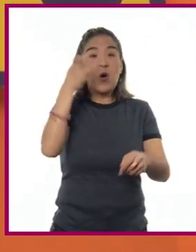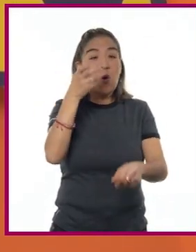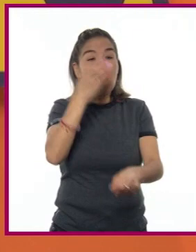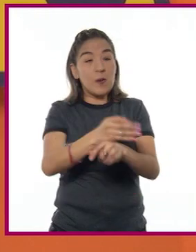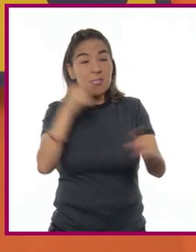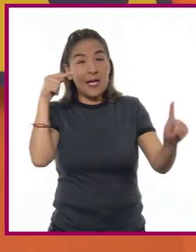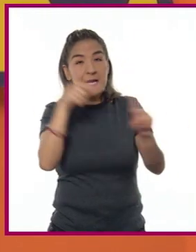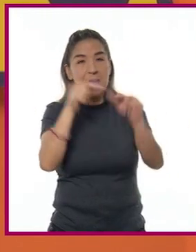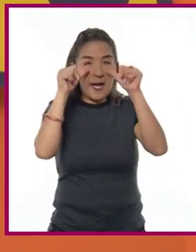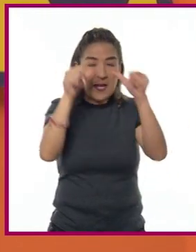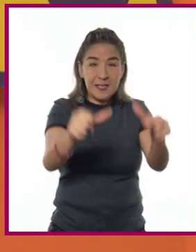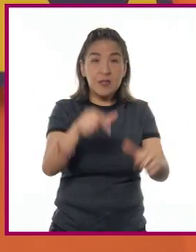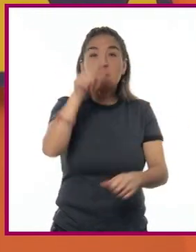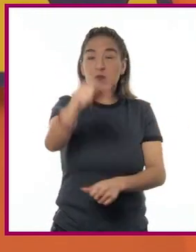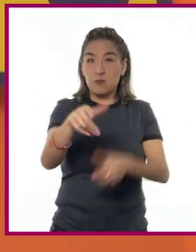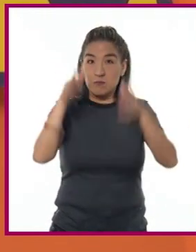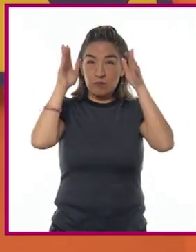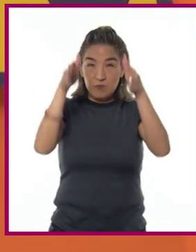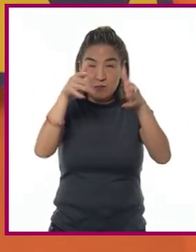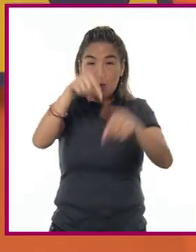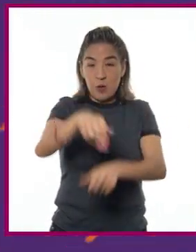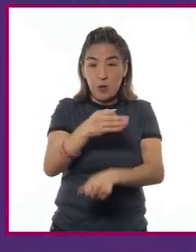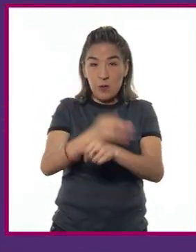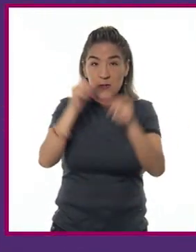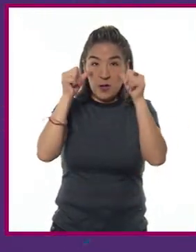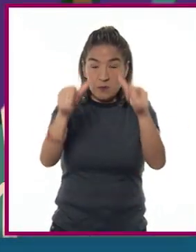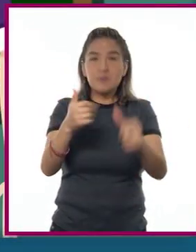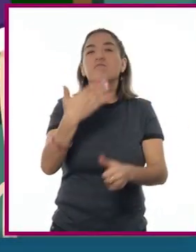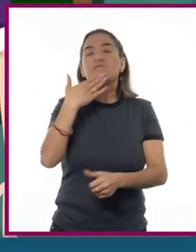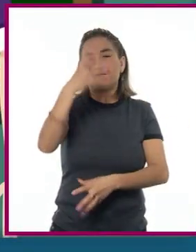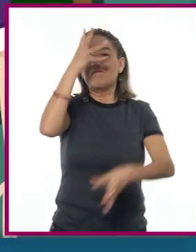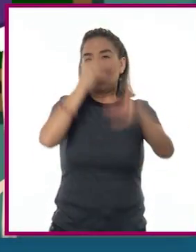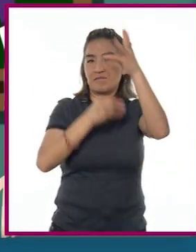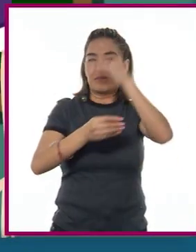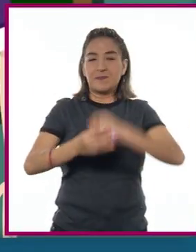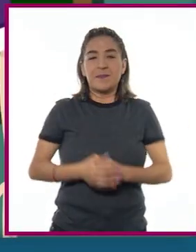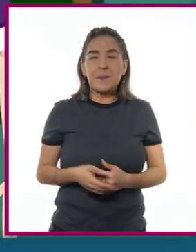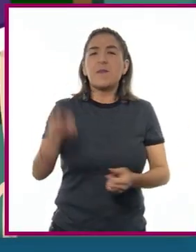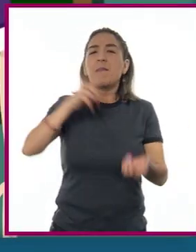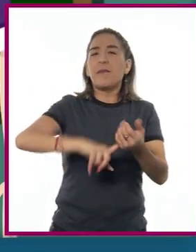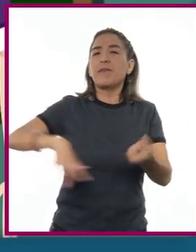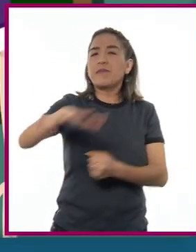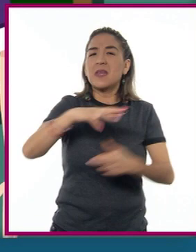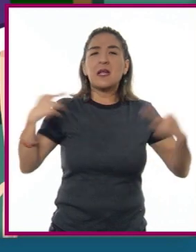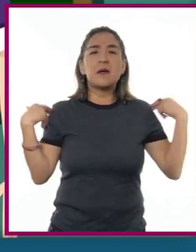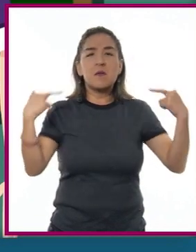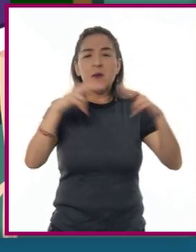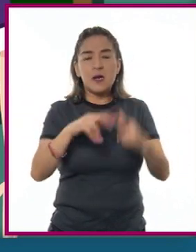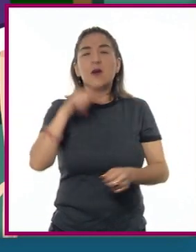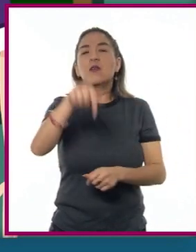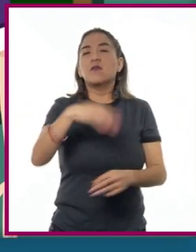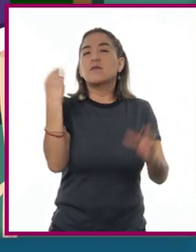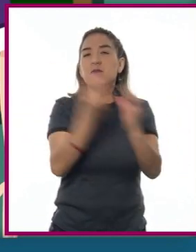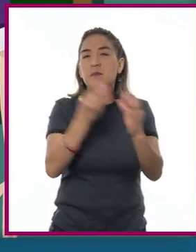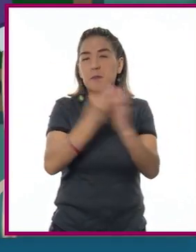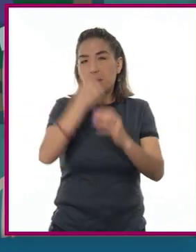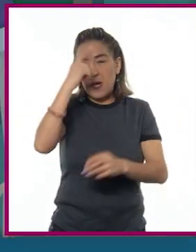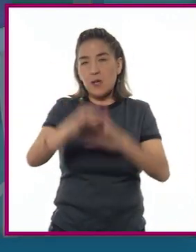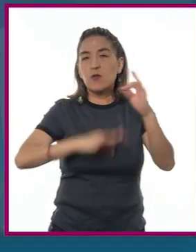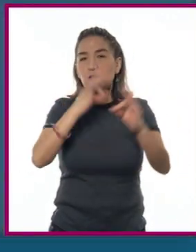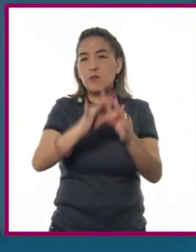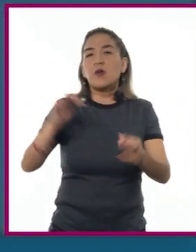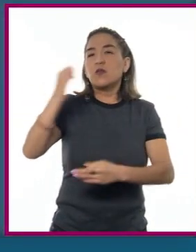sesión. Si se concentran, aprenderán fácilmente. Entre Profes es una sección comprometida con nuestros compañeros